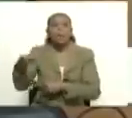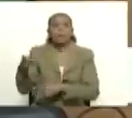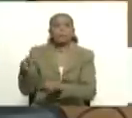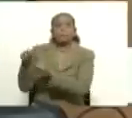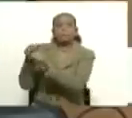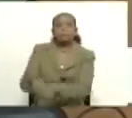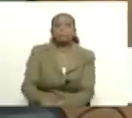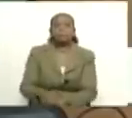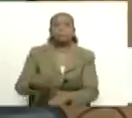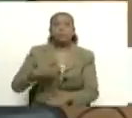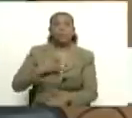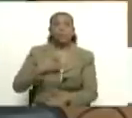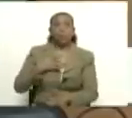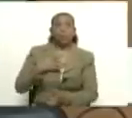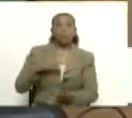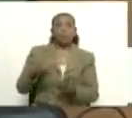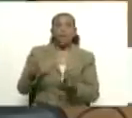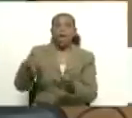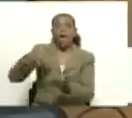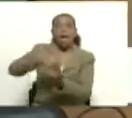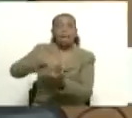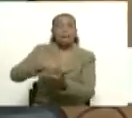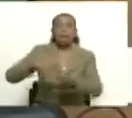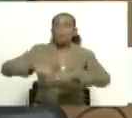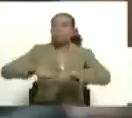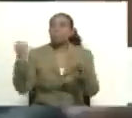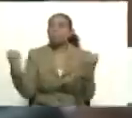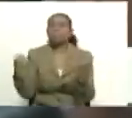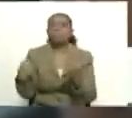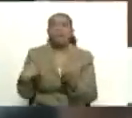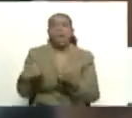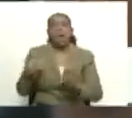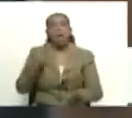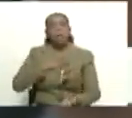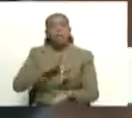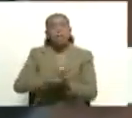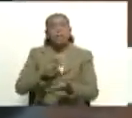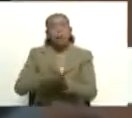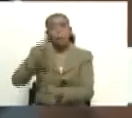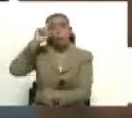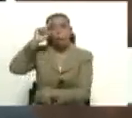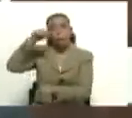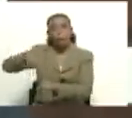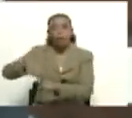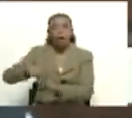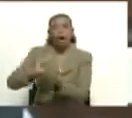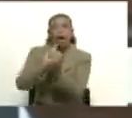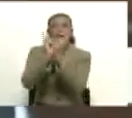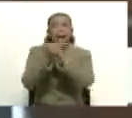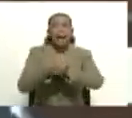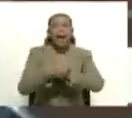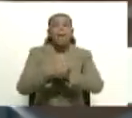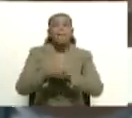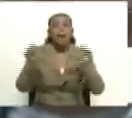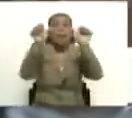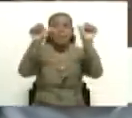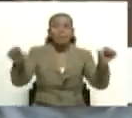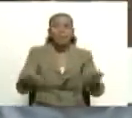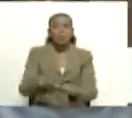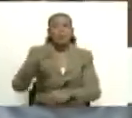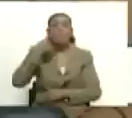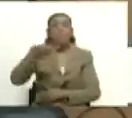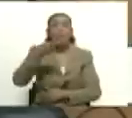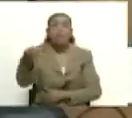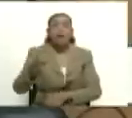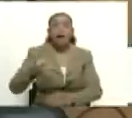y supremacista para desestabilizar a la nación venezolana, con el objetivo de cambiar nuestro sistema político